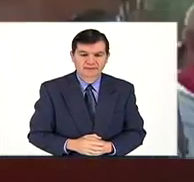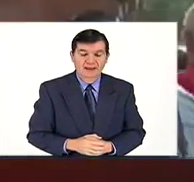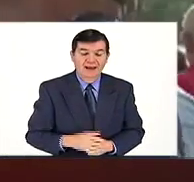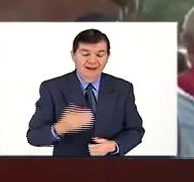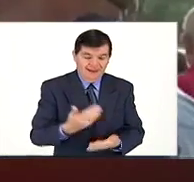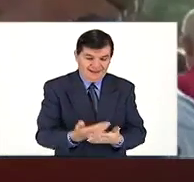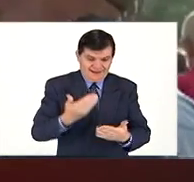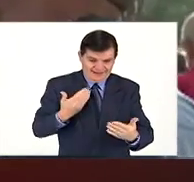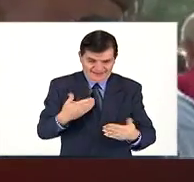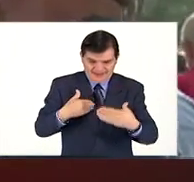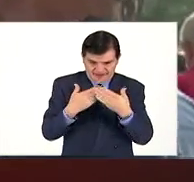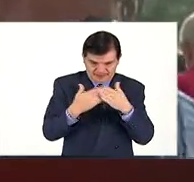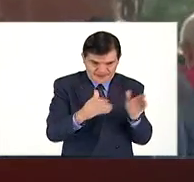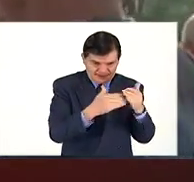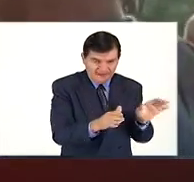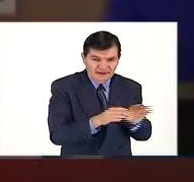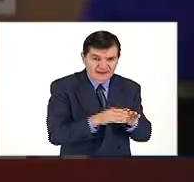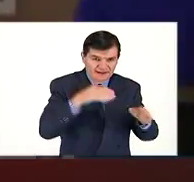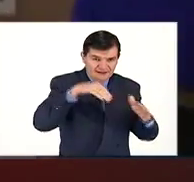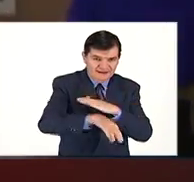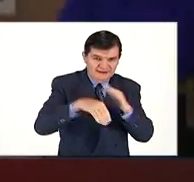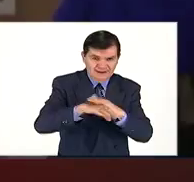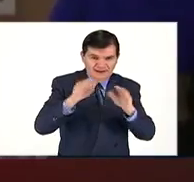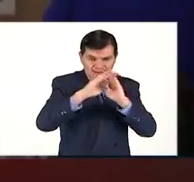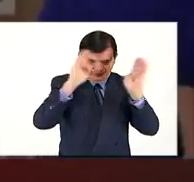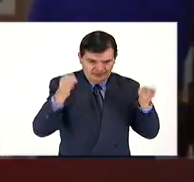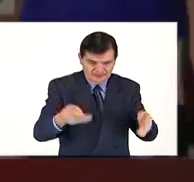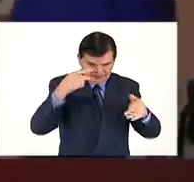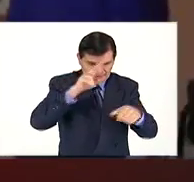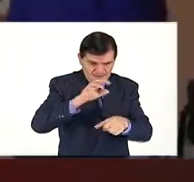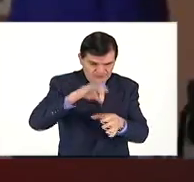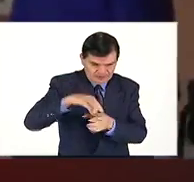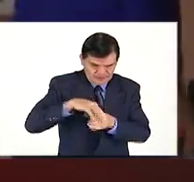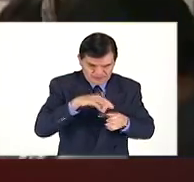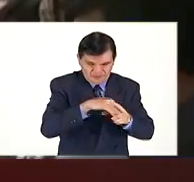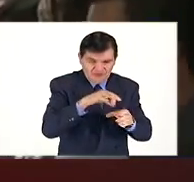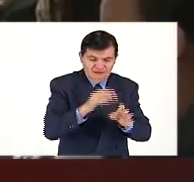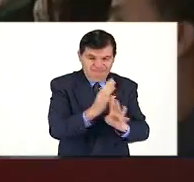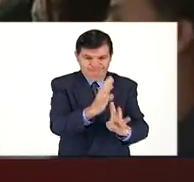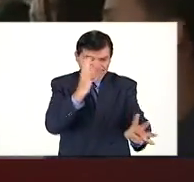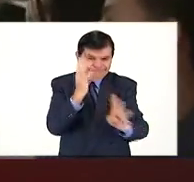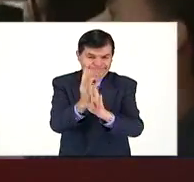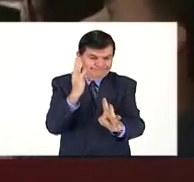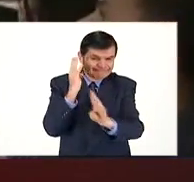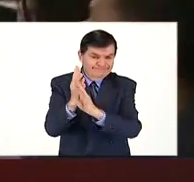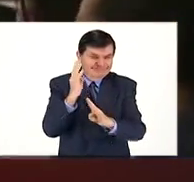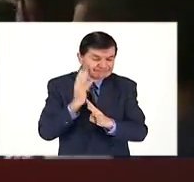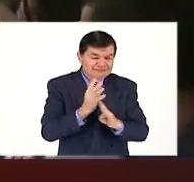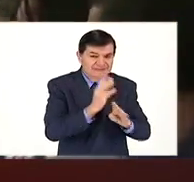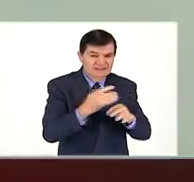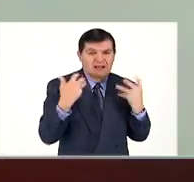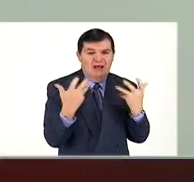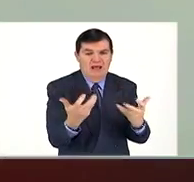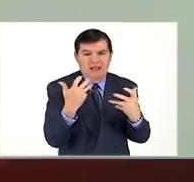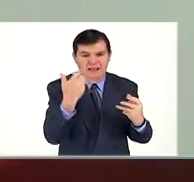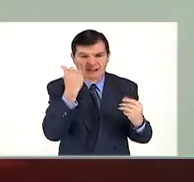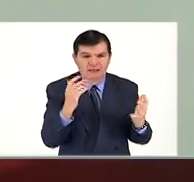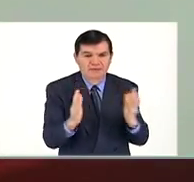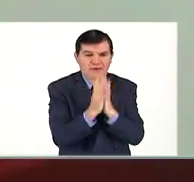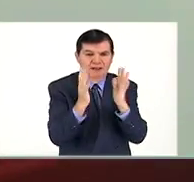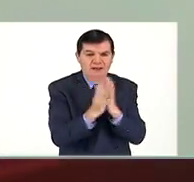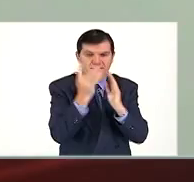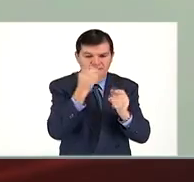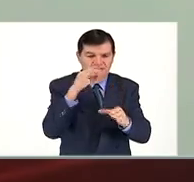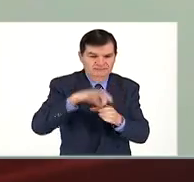Desde antes de su apertura, la entrada de las casillas en Venezuela registraban largas filas de electores, con el deseo de participar en el proceso